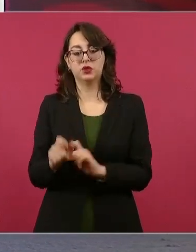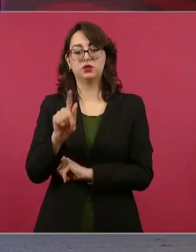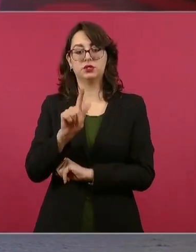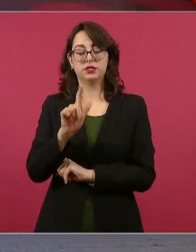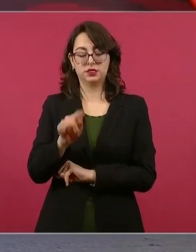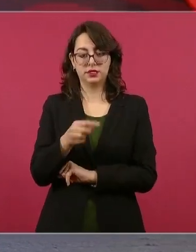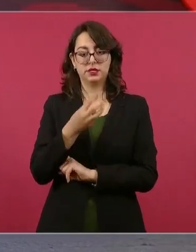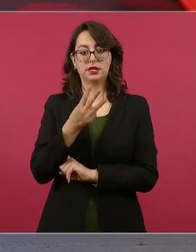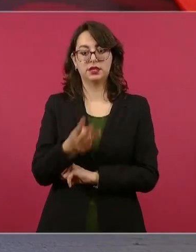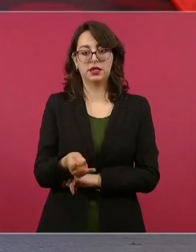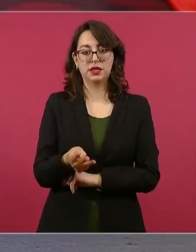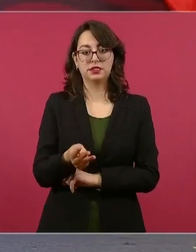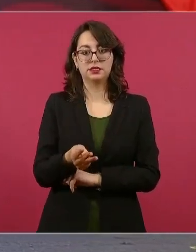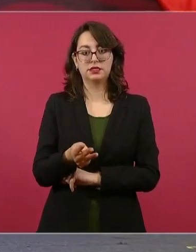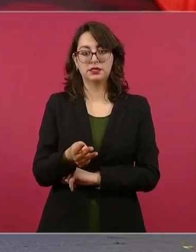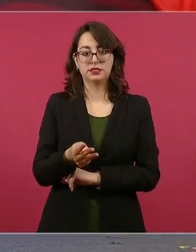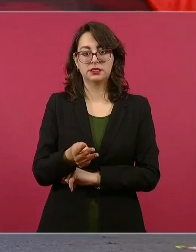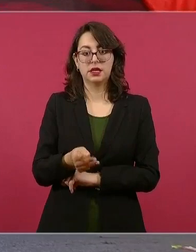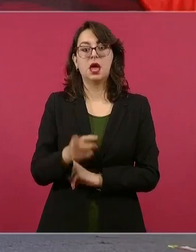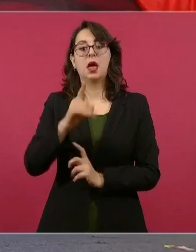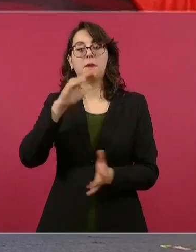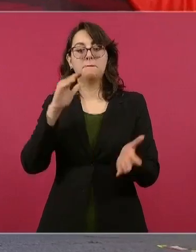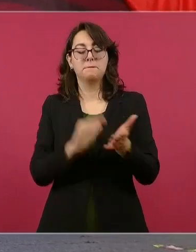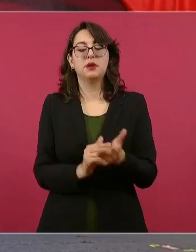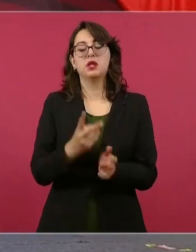1173 en el 21,